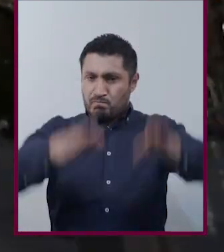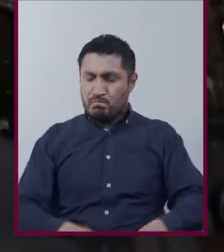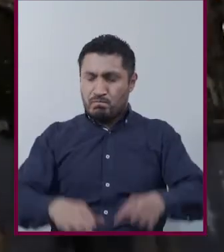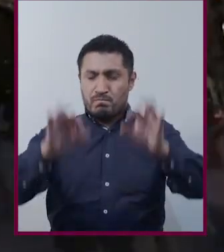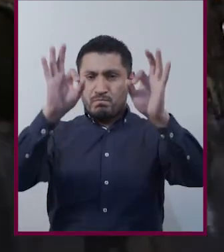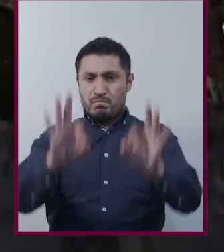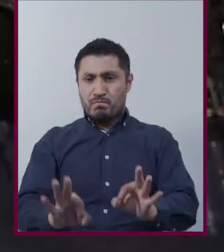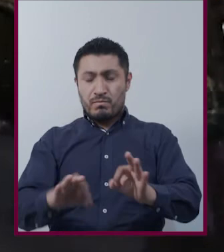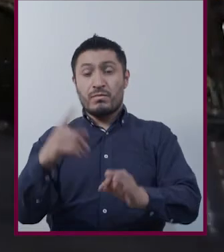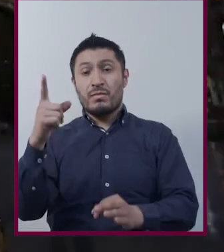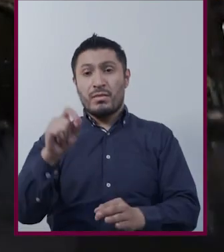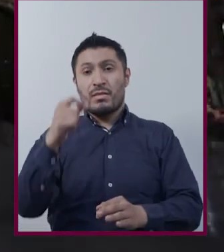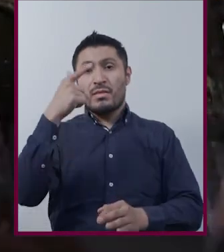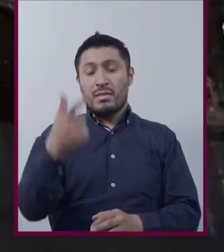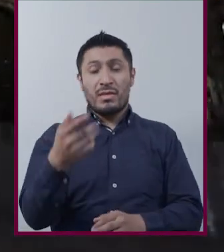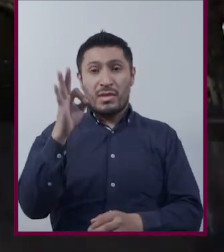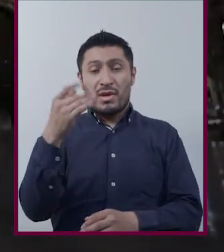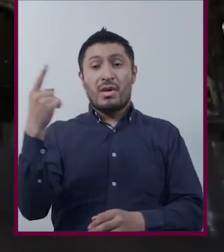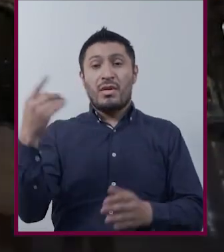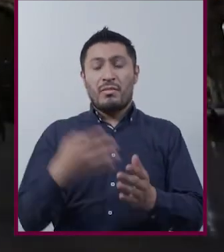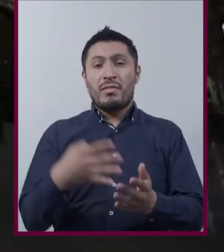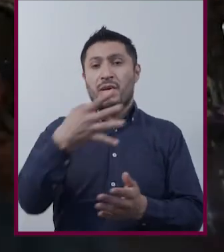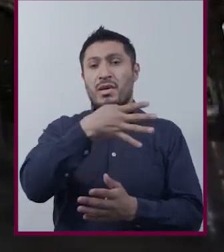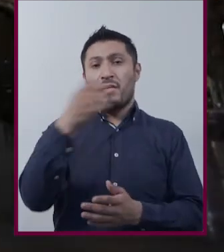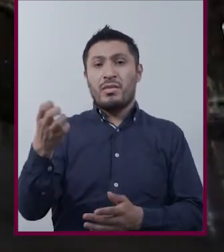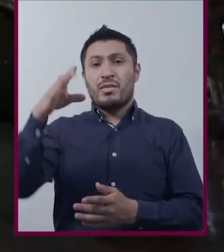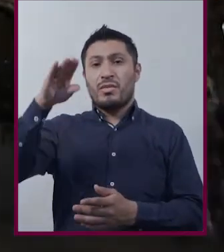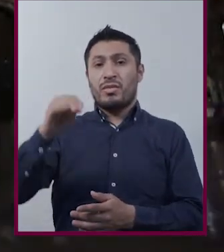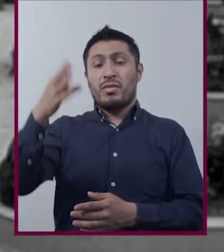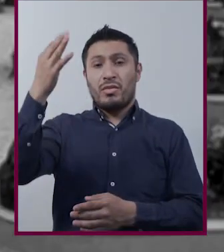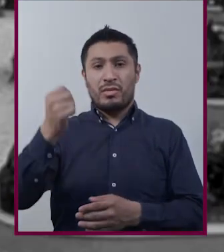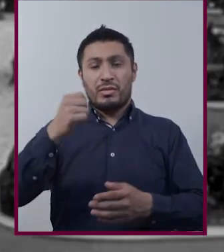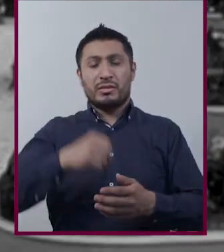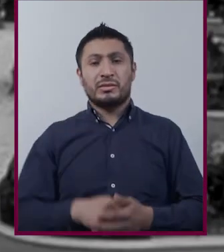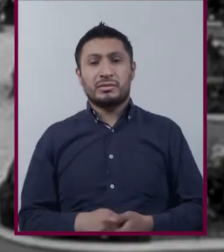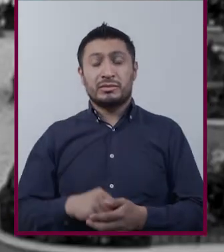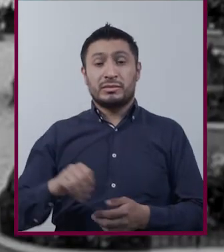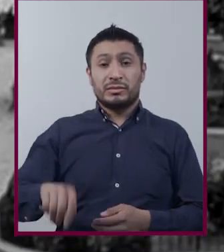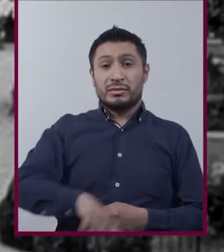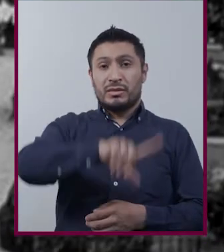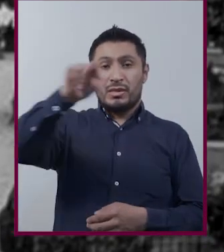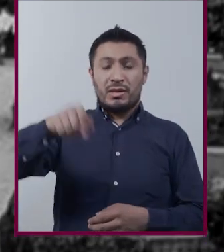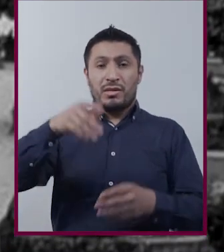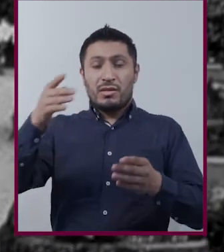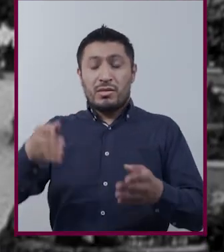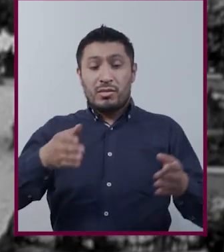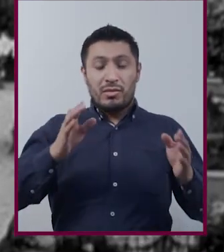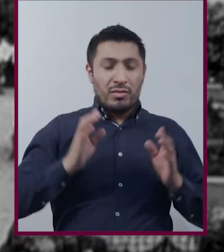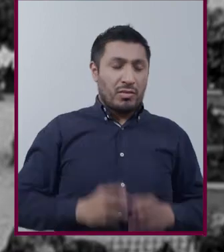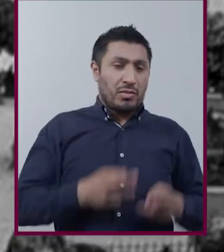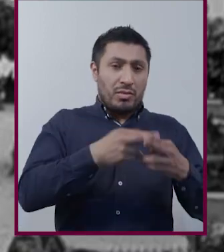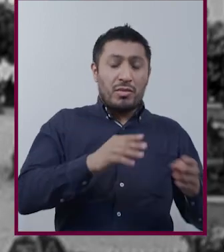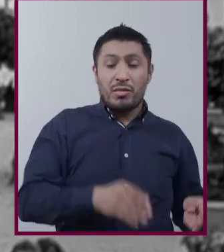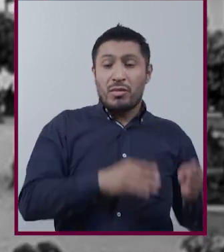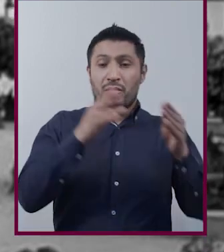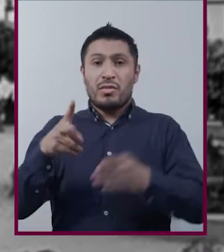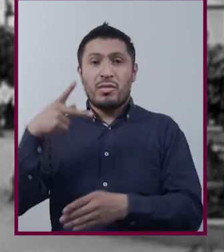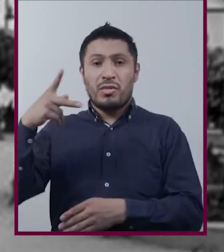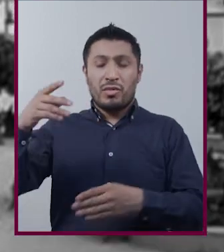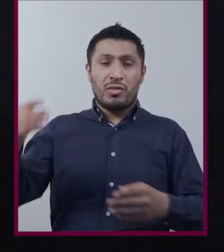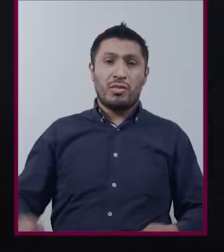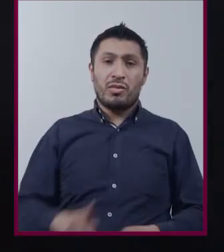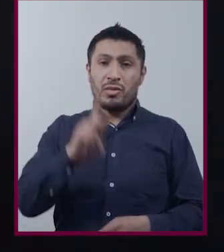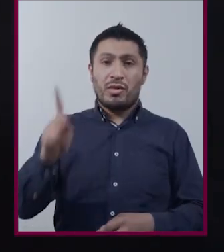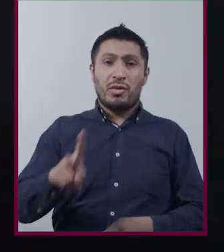póstumo, el 27 de febrero de 1999. Luego fueron depositados en su natal Villa